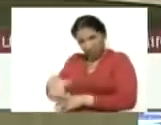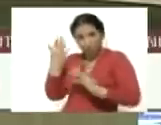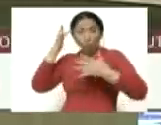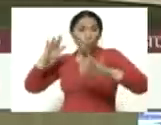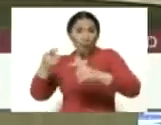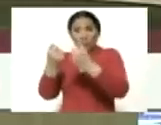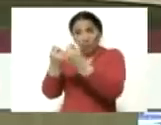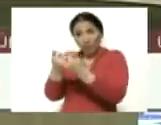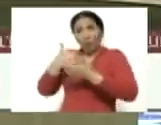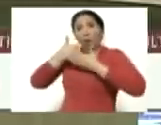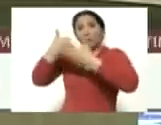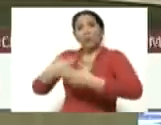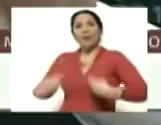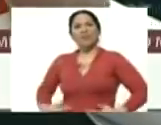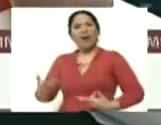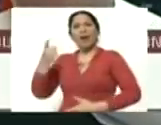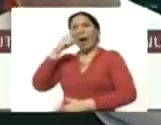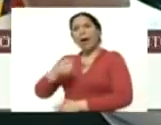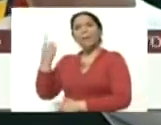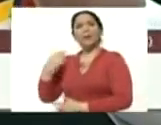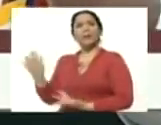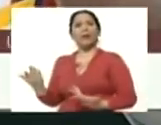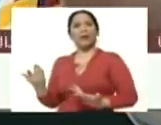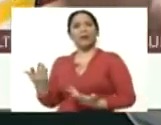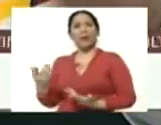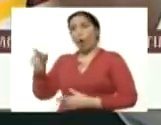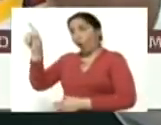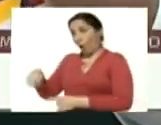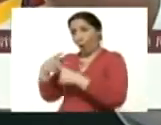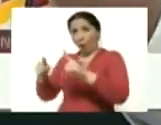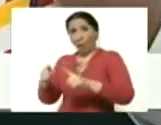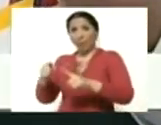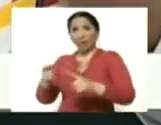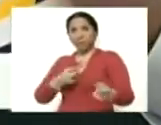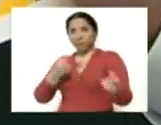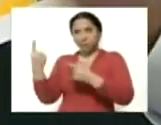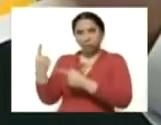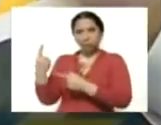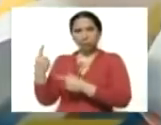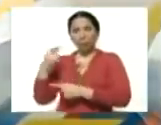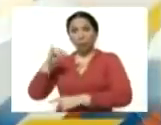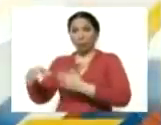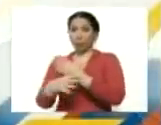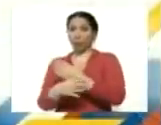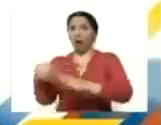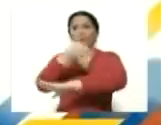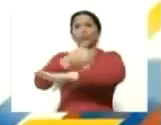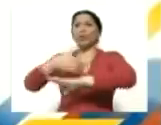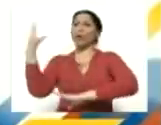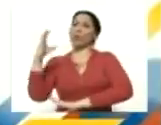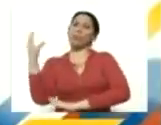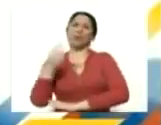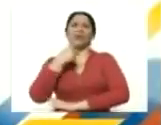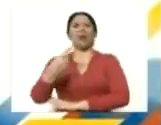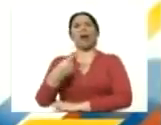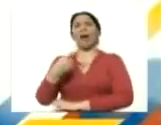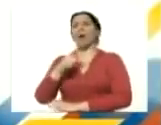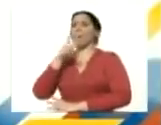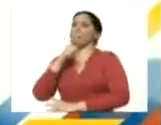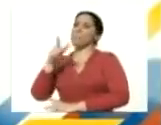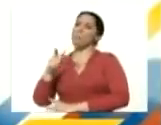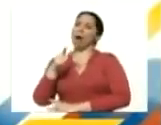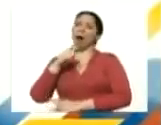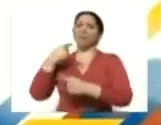dinero de ayuda humanitaria del año pasado, Humberto Calderón Berti, que es el enviado de Guaidó a Colombia, Autoridades colombianas me alertaron del mal manejo de